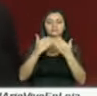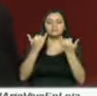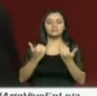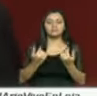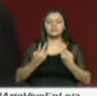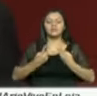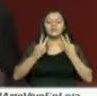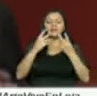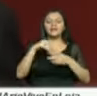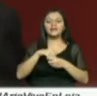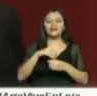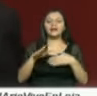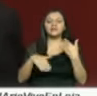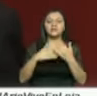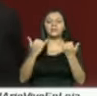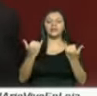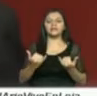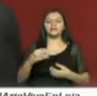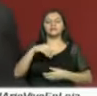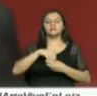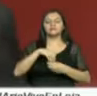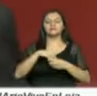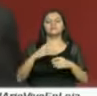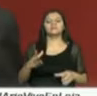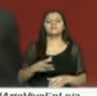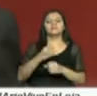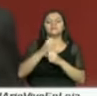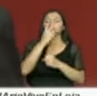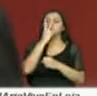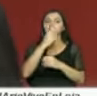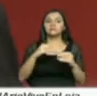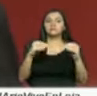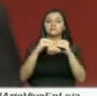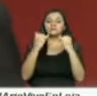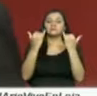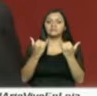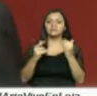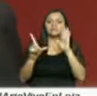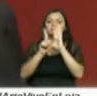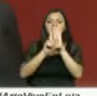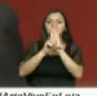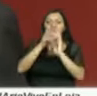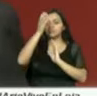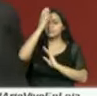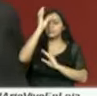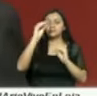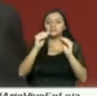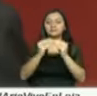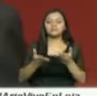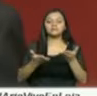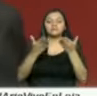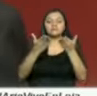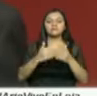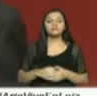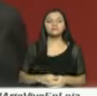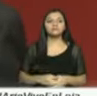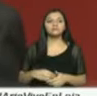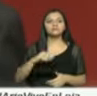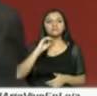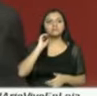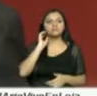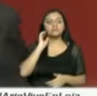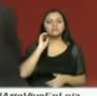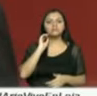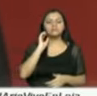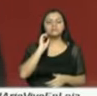vivienda, seguridad social. Y hoy, a través de la Ley de Cultura, garantiza políticas públicas